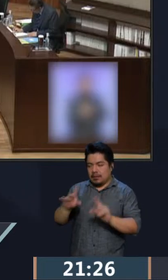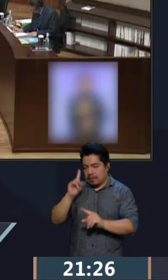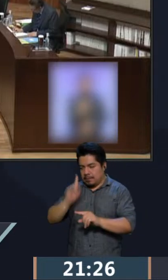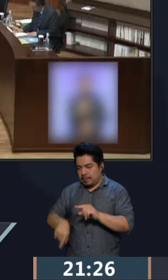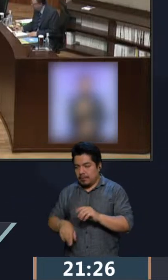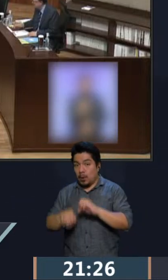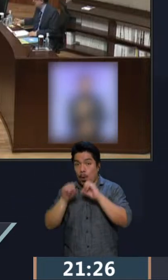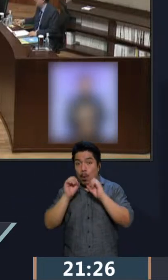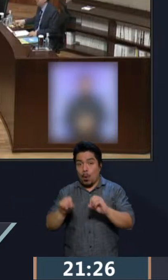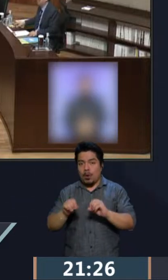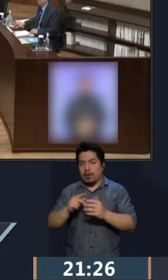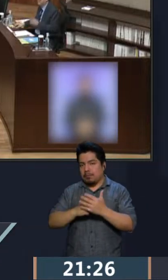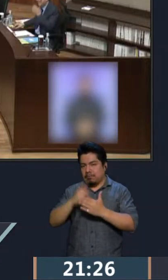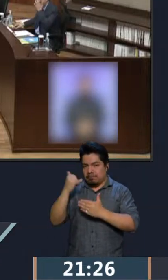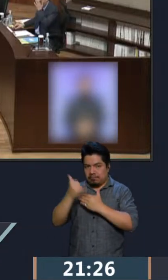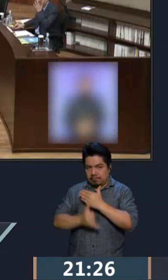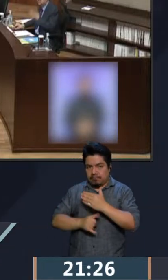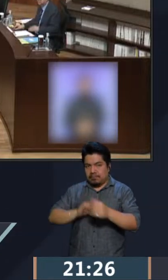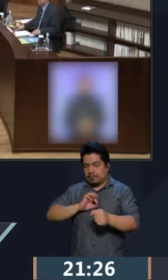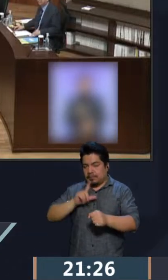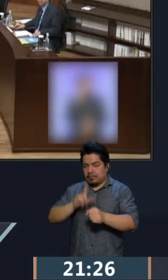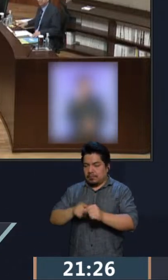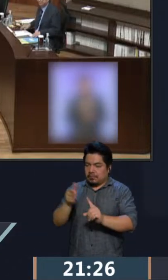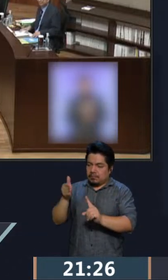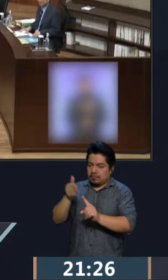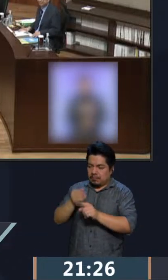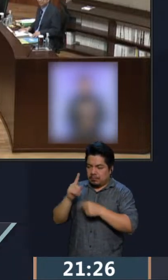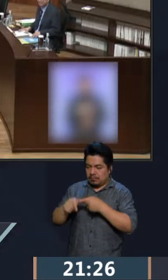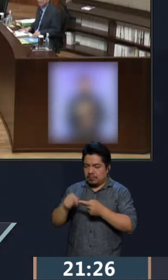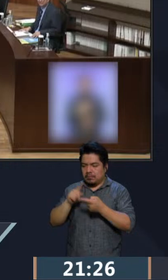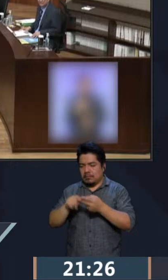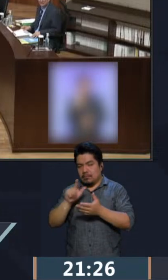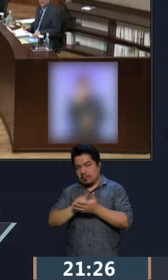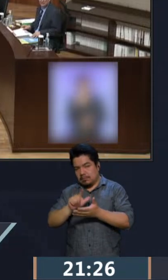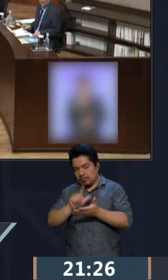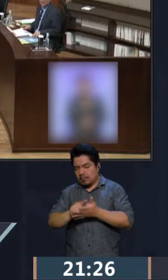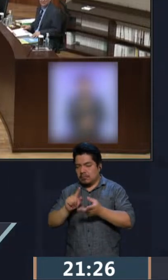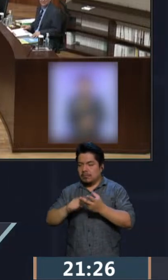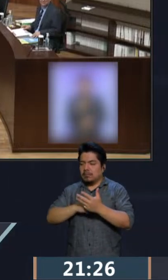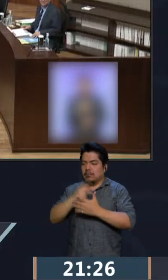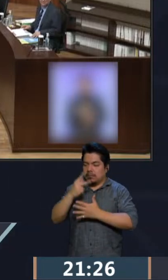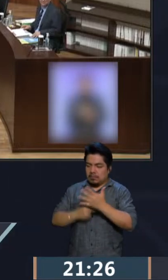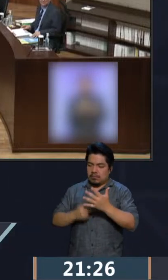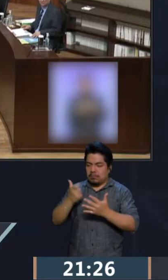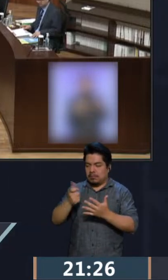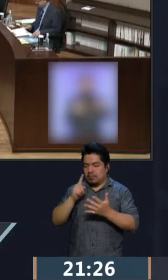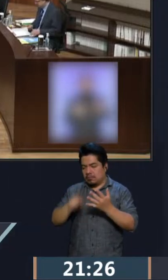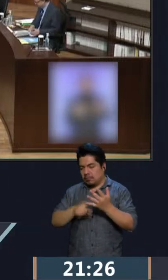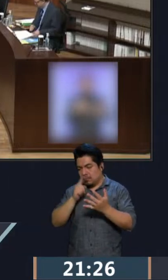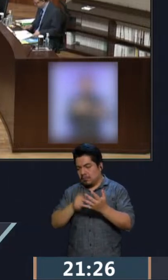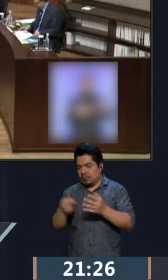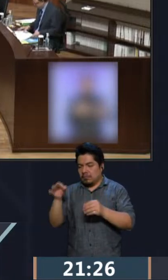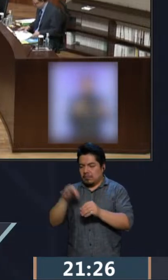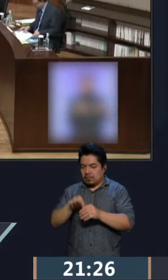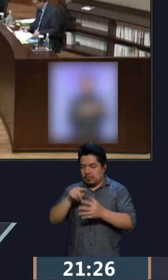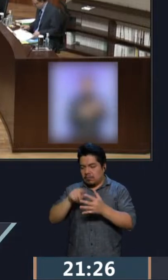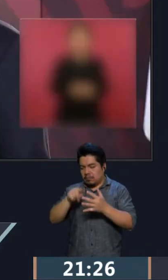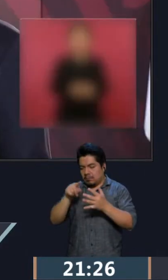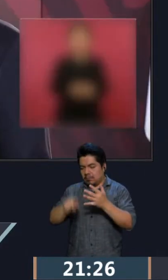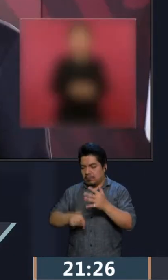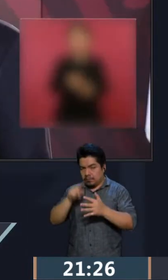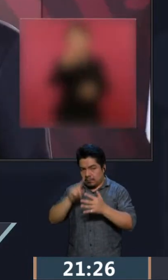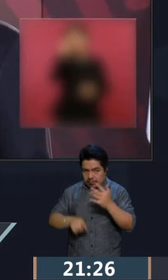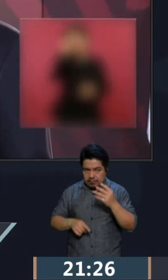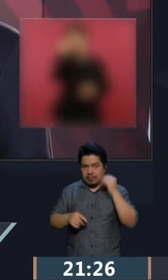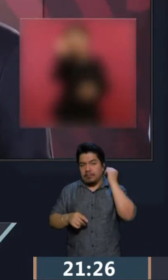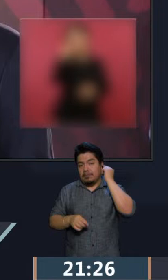para echar abajo proyectos específicos, iniciativas de ley, planes económicos, para intervenir en elecciones, etc.